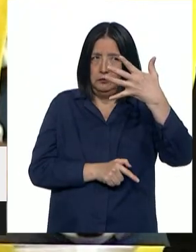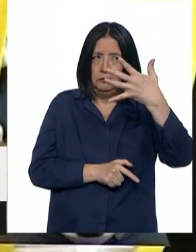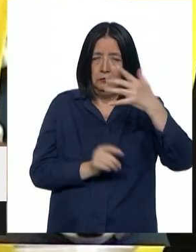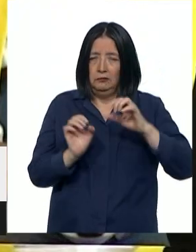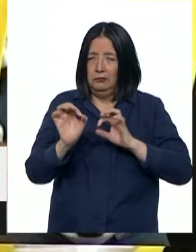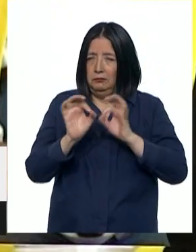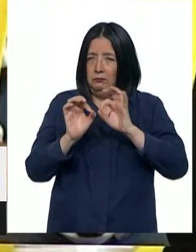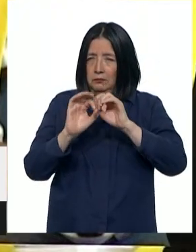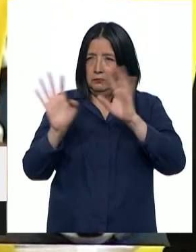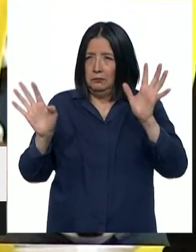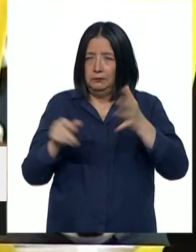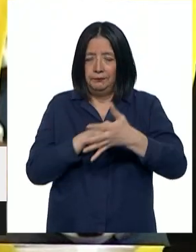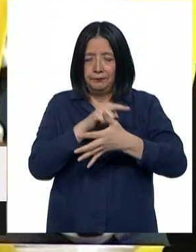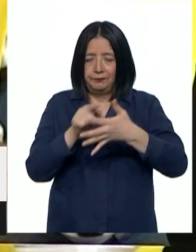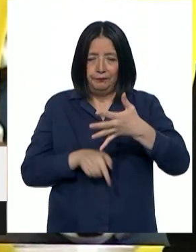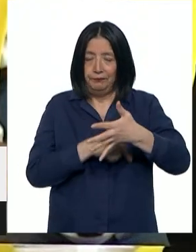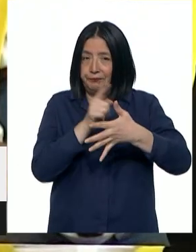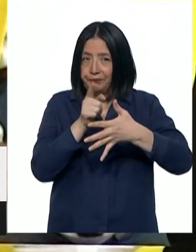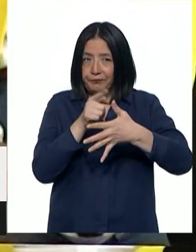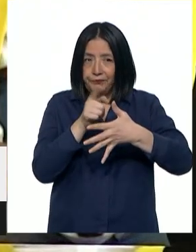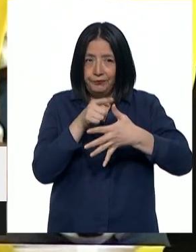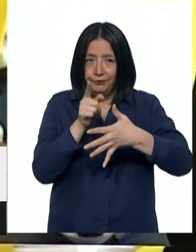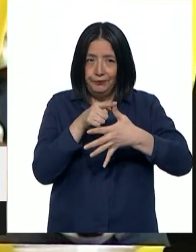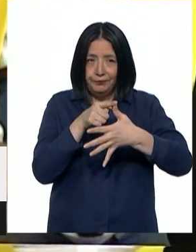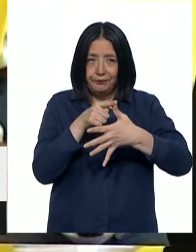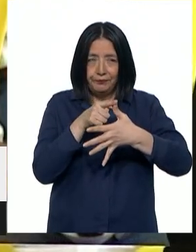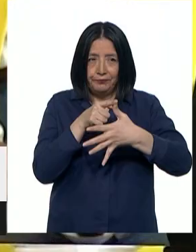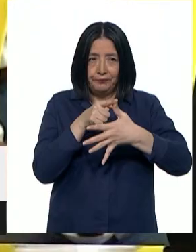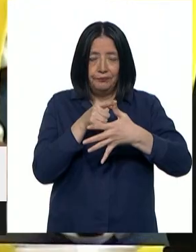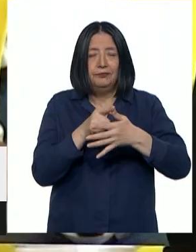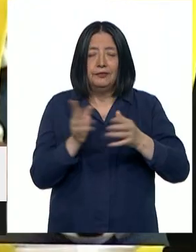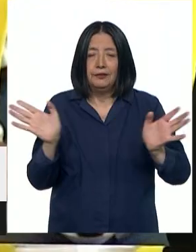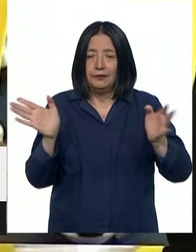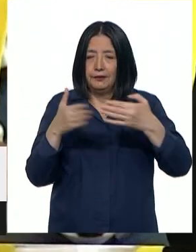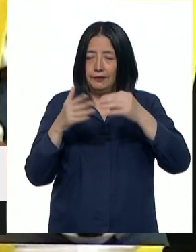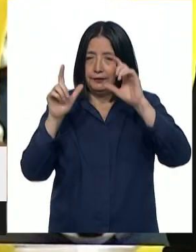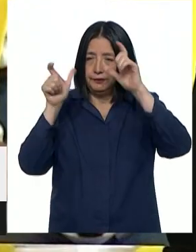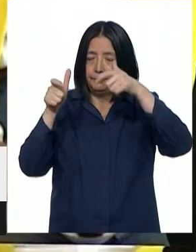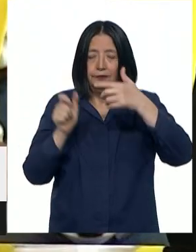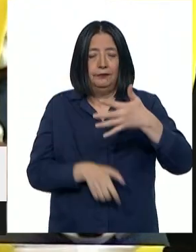bien claros. 1, cierre del Congreso,